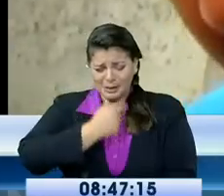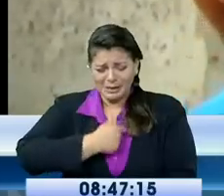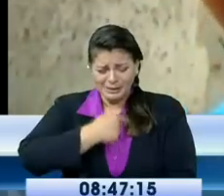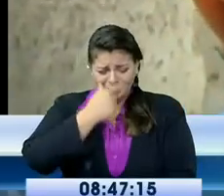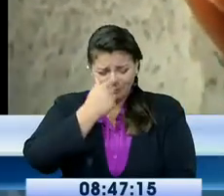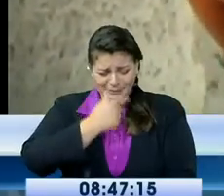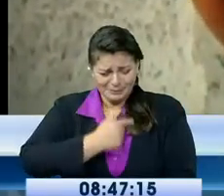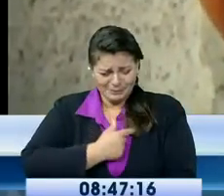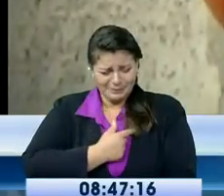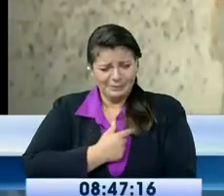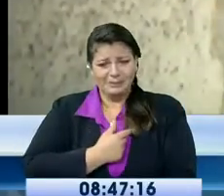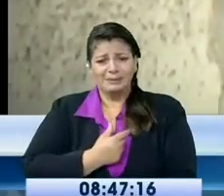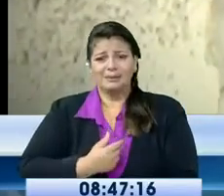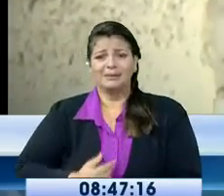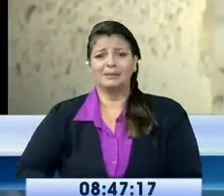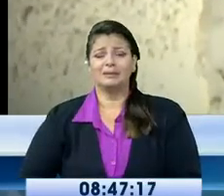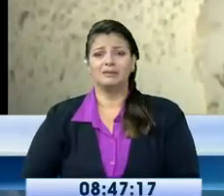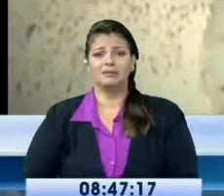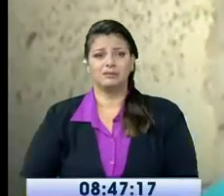Por todo esto que ha pasado.